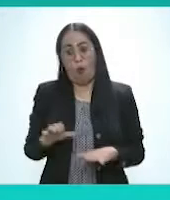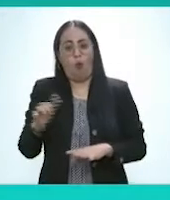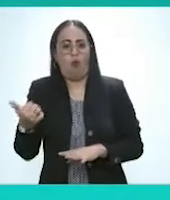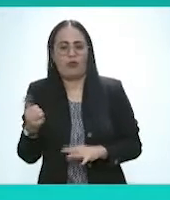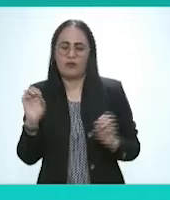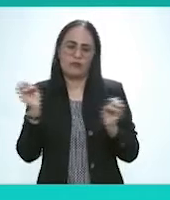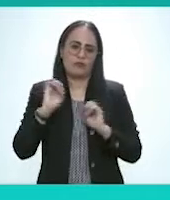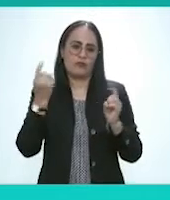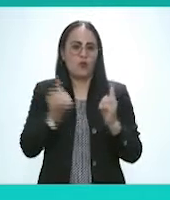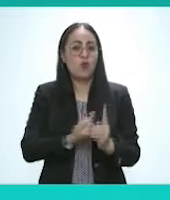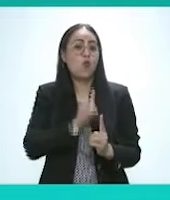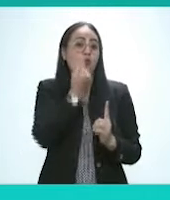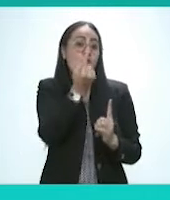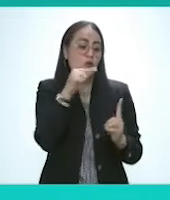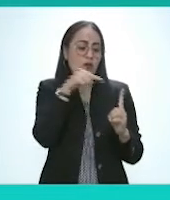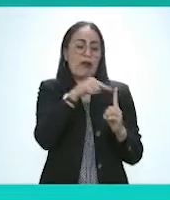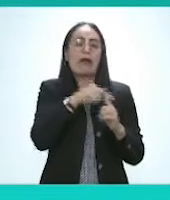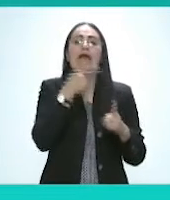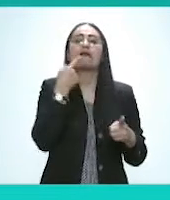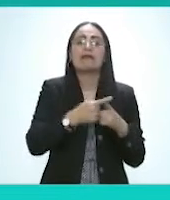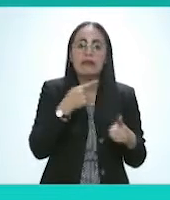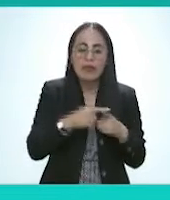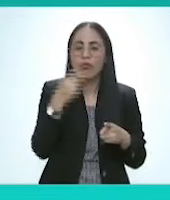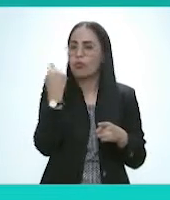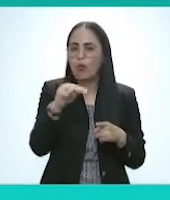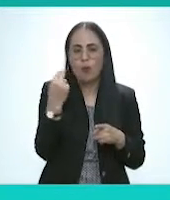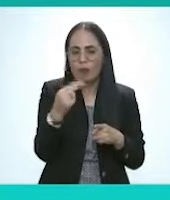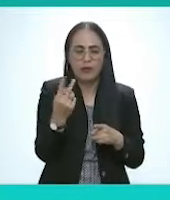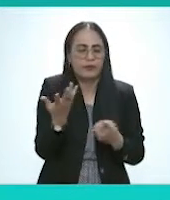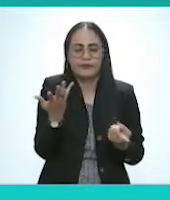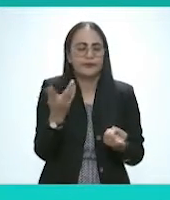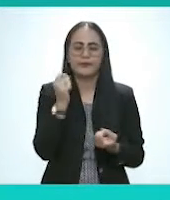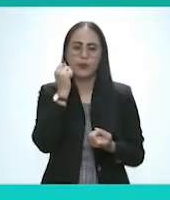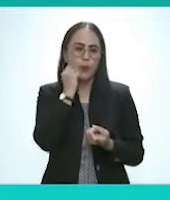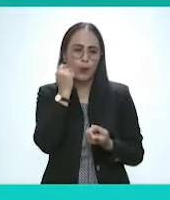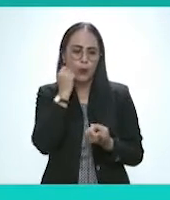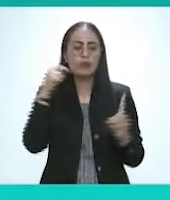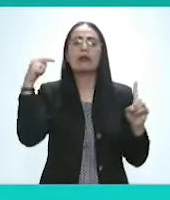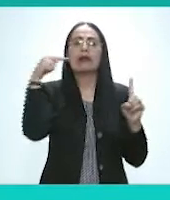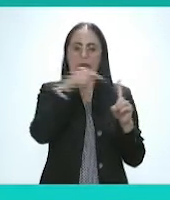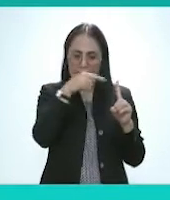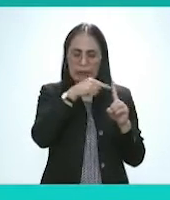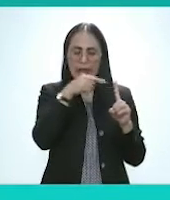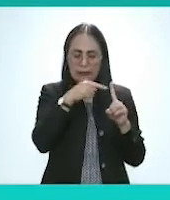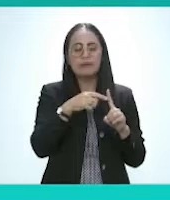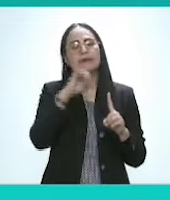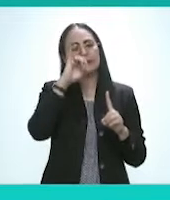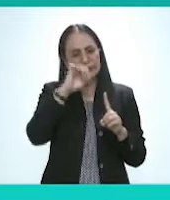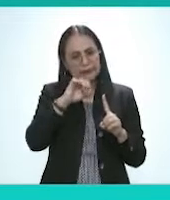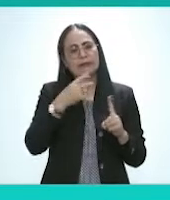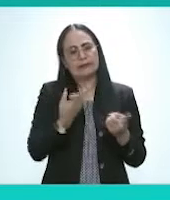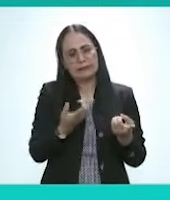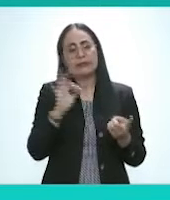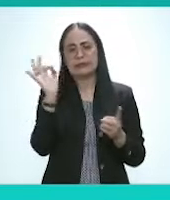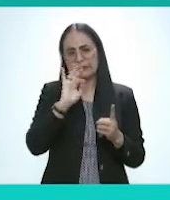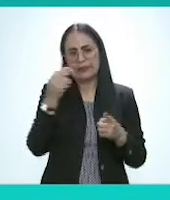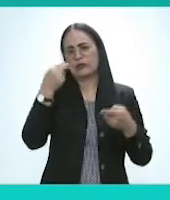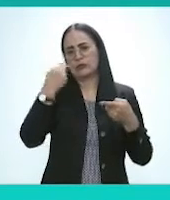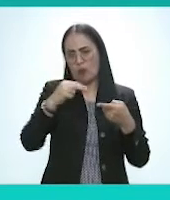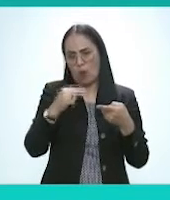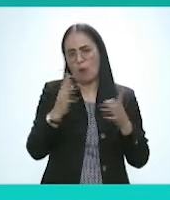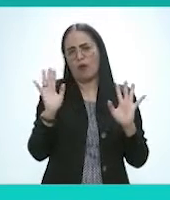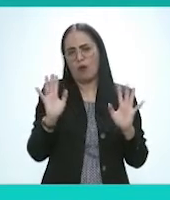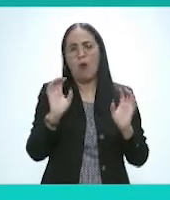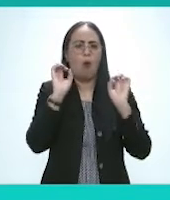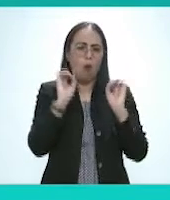pues alguien que no importa quién hubiese sido pero que si es muy importante lo hubiese hecho lo hizo